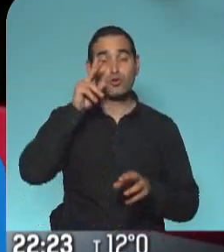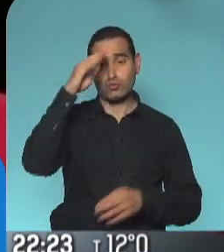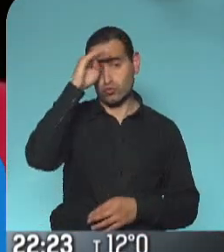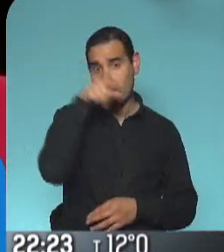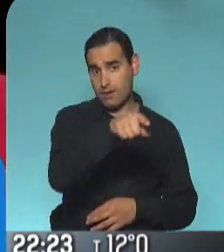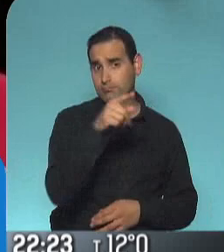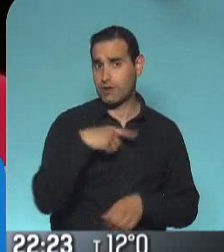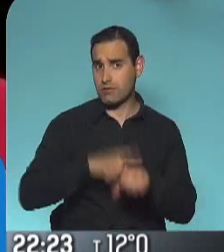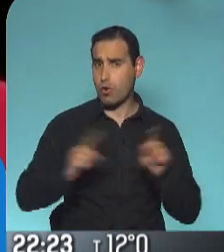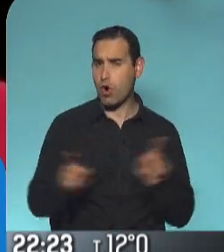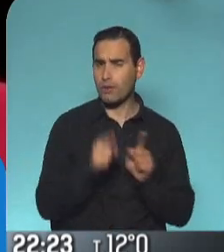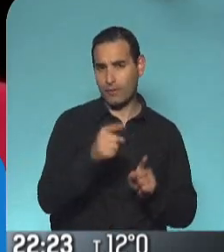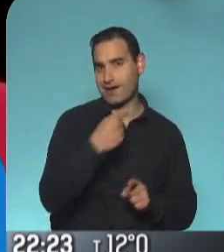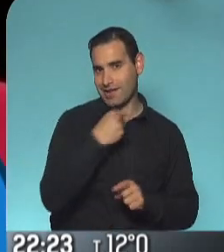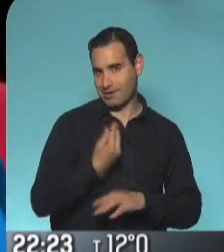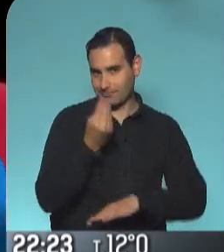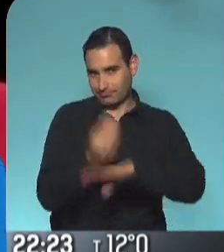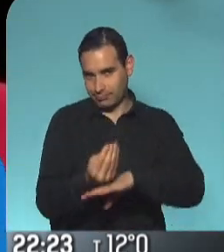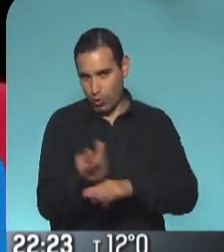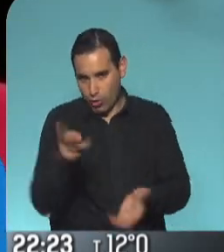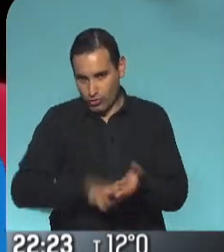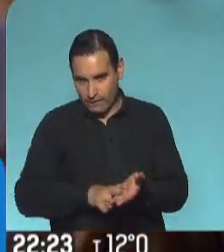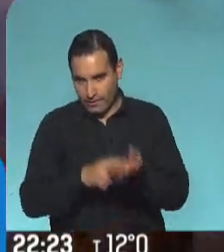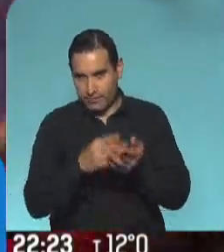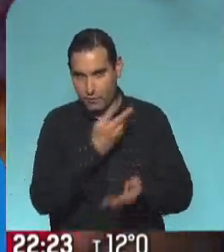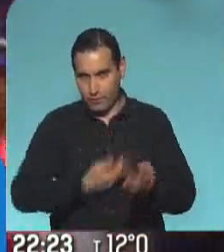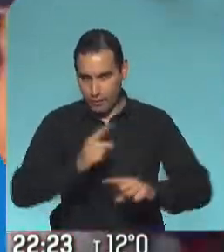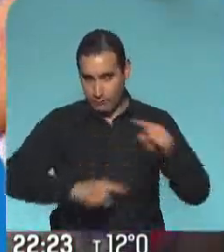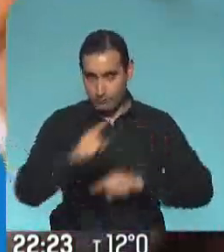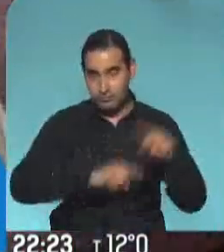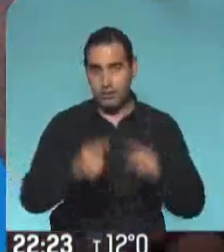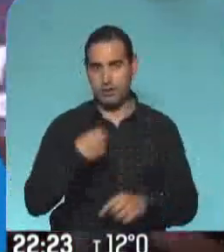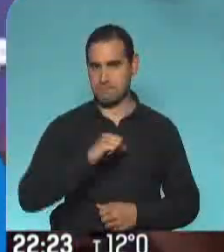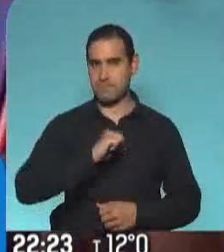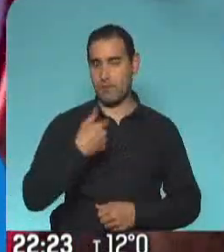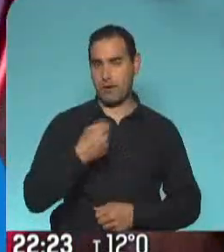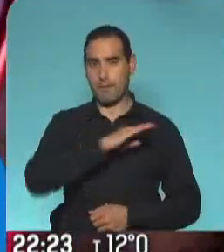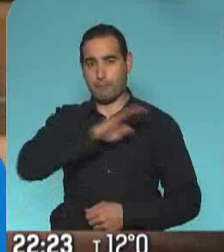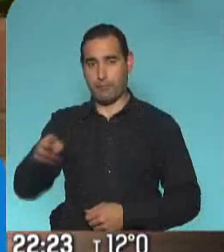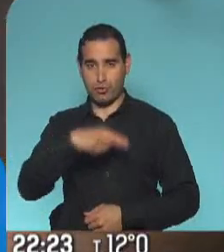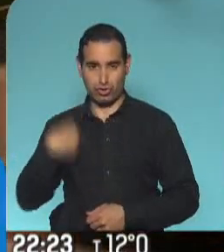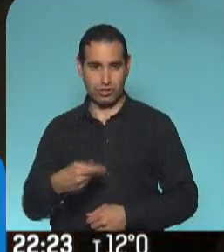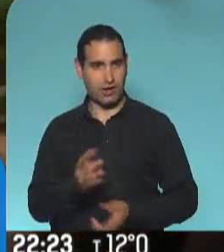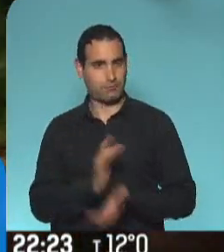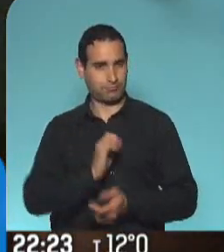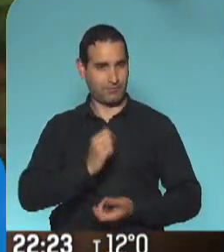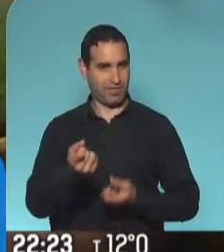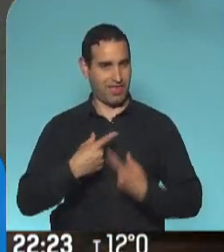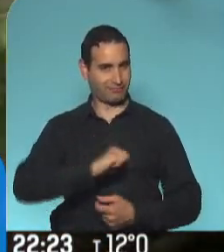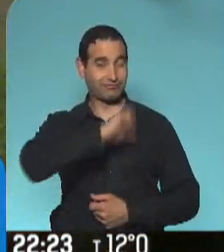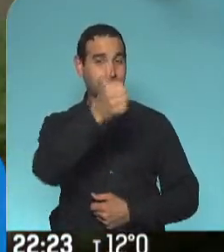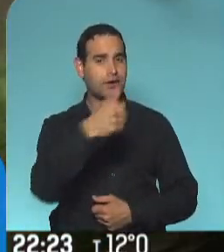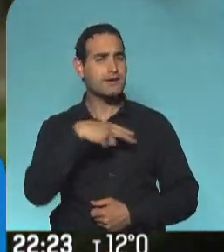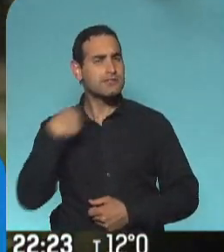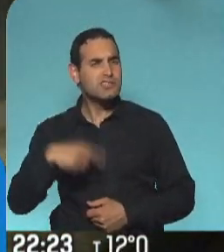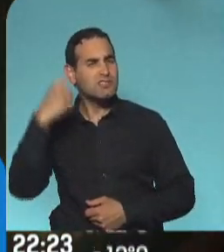son cortos porque aspira a ser reelecto y a mostrar un triunfo en este conflicto como una carta electoral. Pero los chinos piensan en